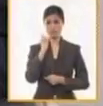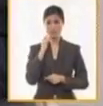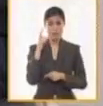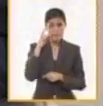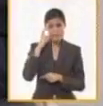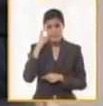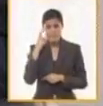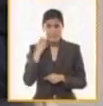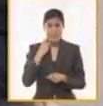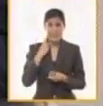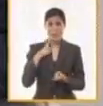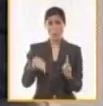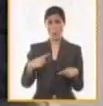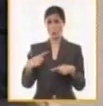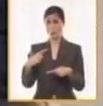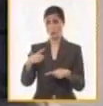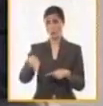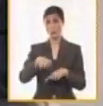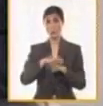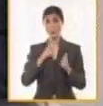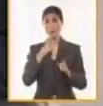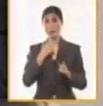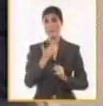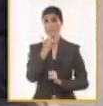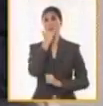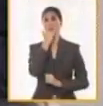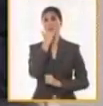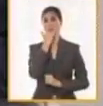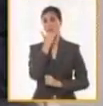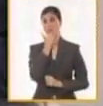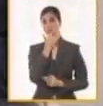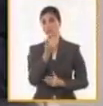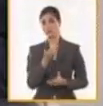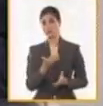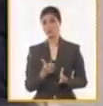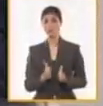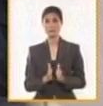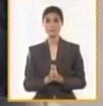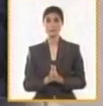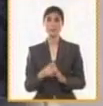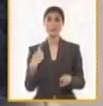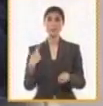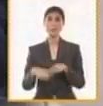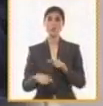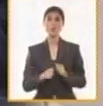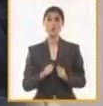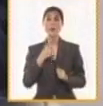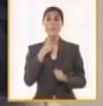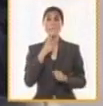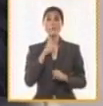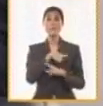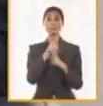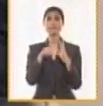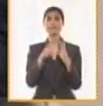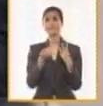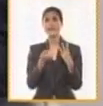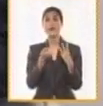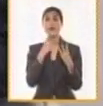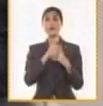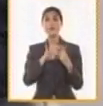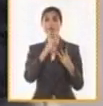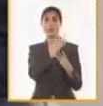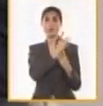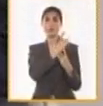hacer. Entonces, hubo el cuestionamiento, la imputación de 3 diputados